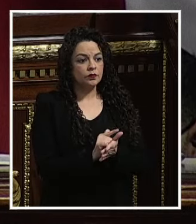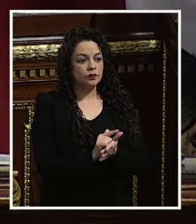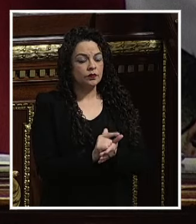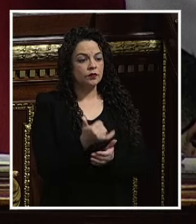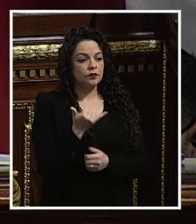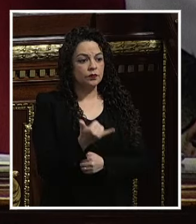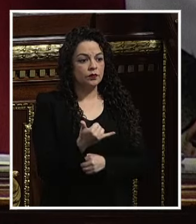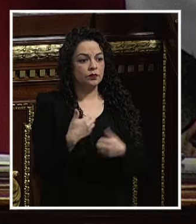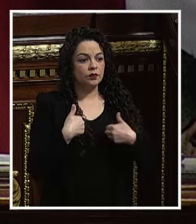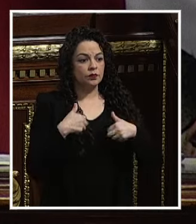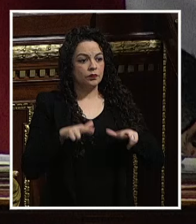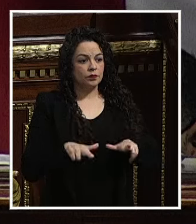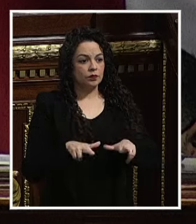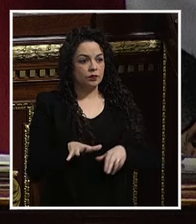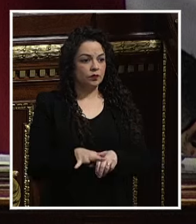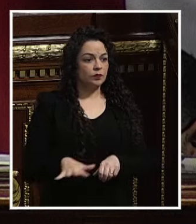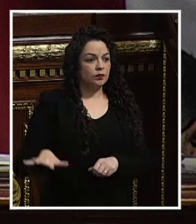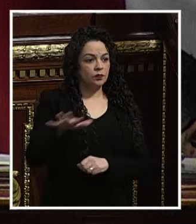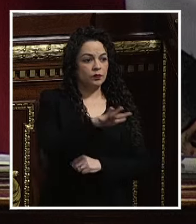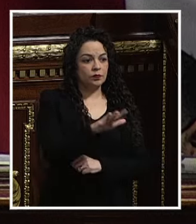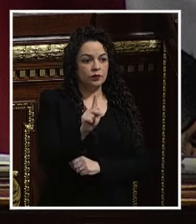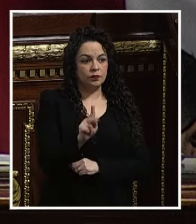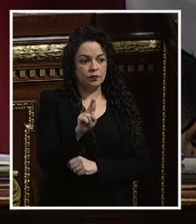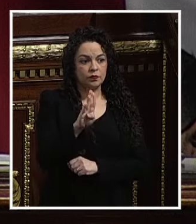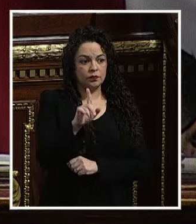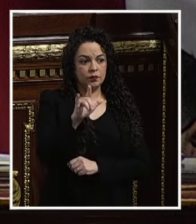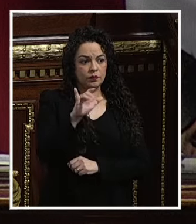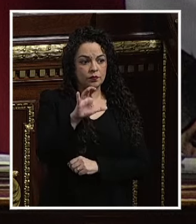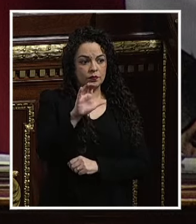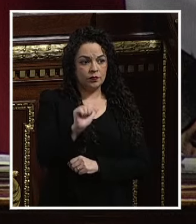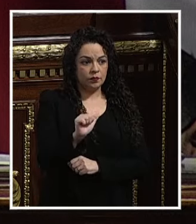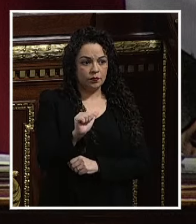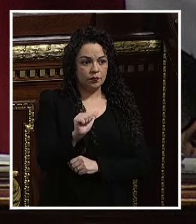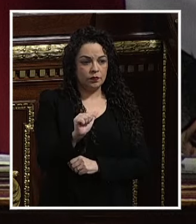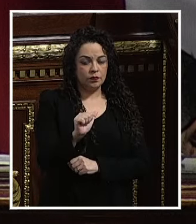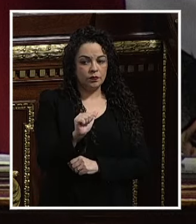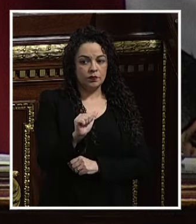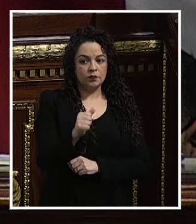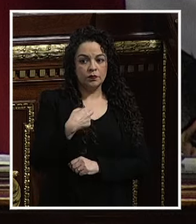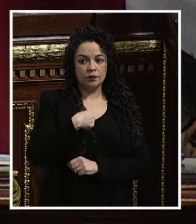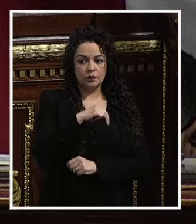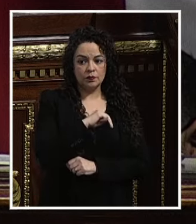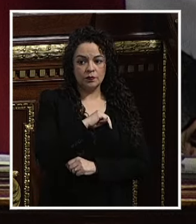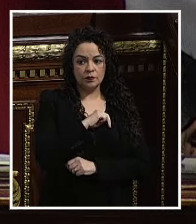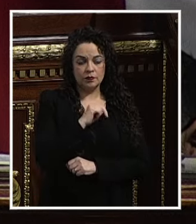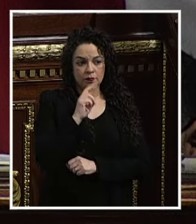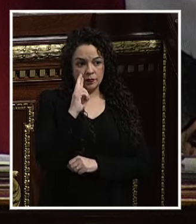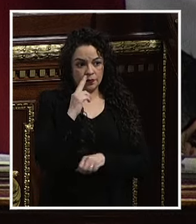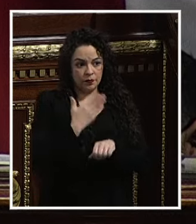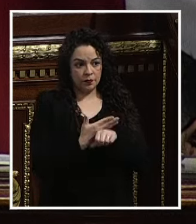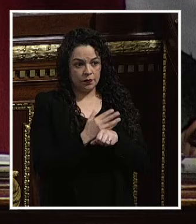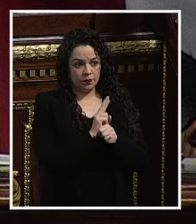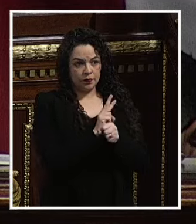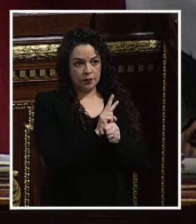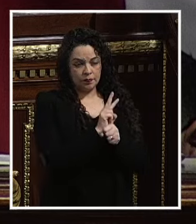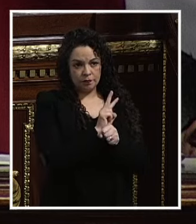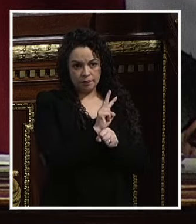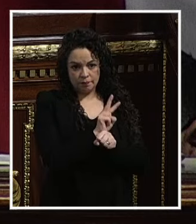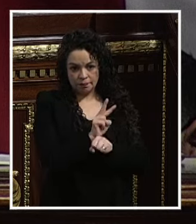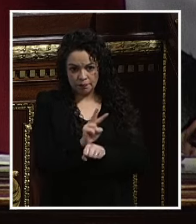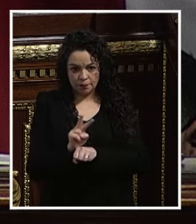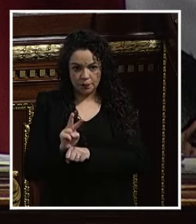pública. Al mismo tiempo, nos constituimos en órgano de vigilancia y contrapeso